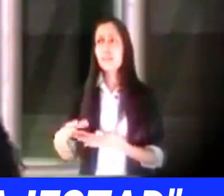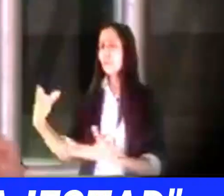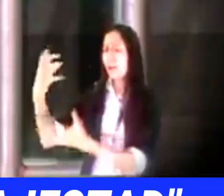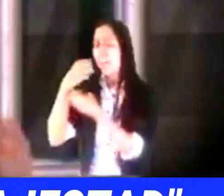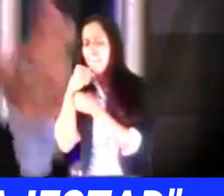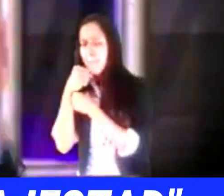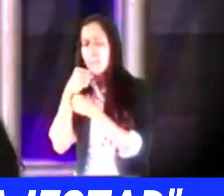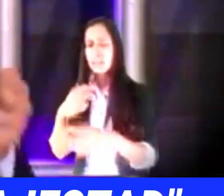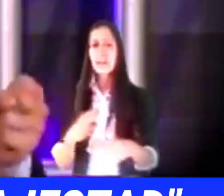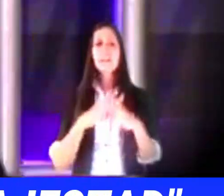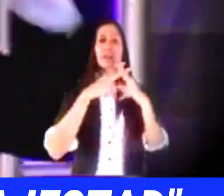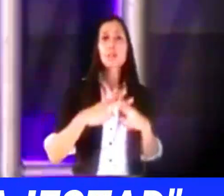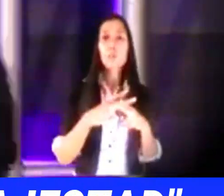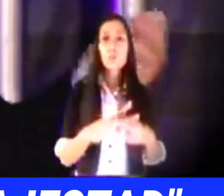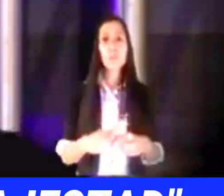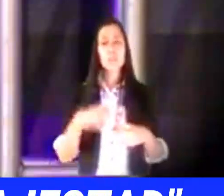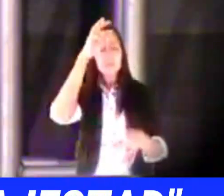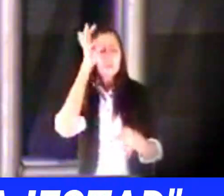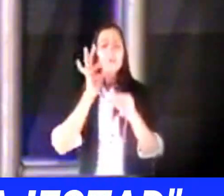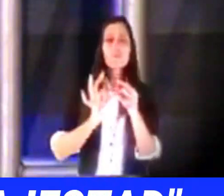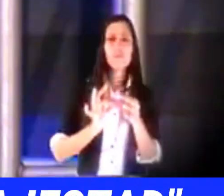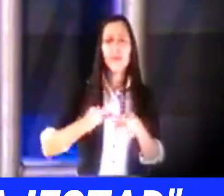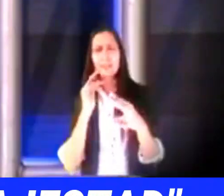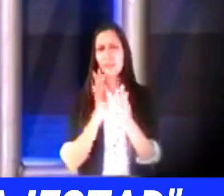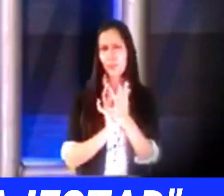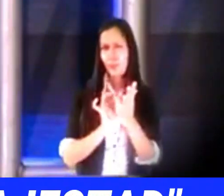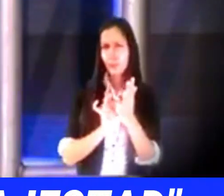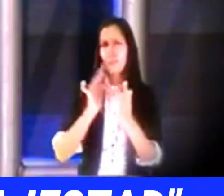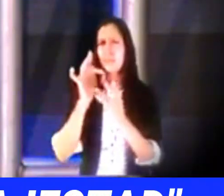aférrate a ello en el nombre de Jesús el Señor.